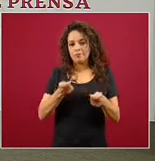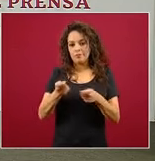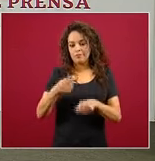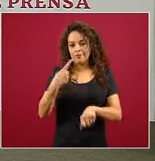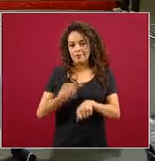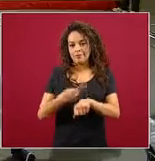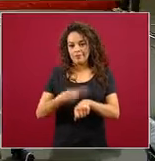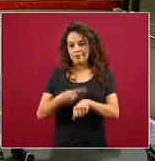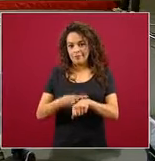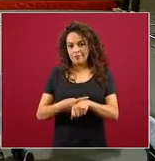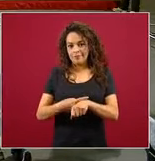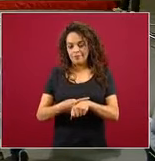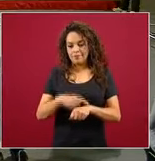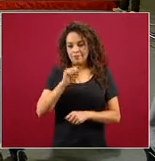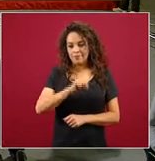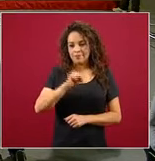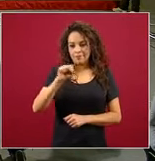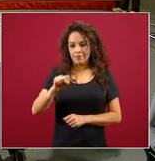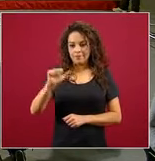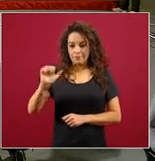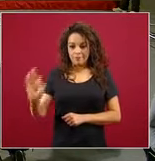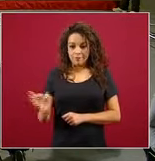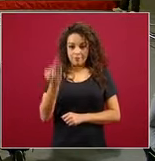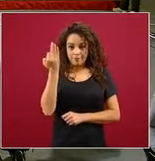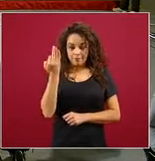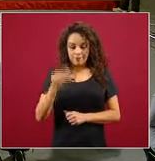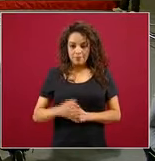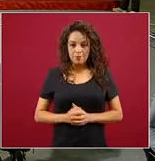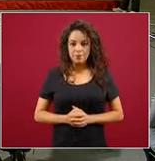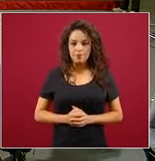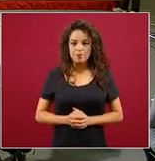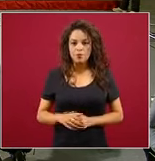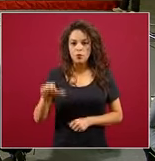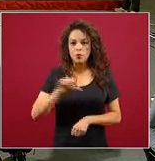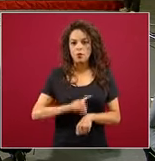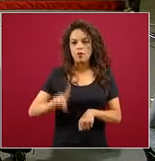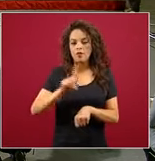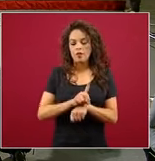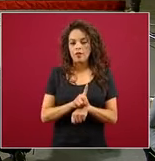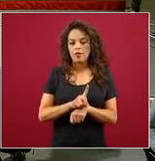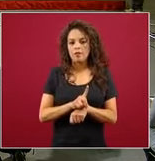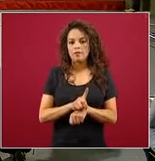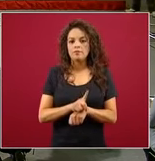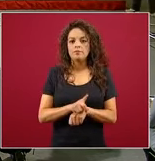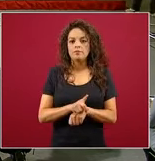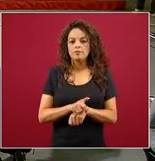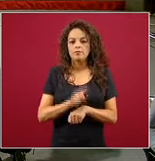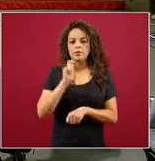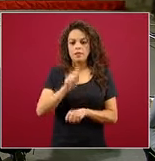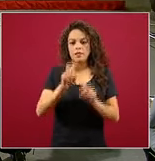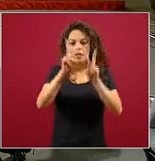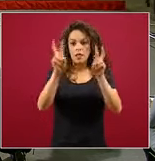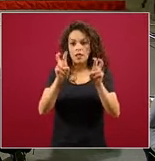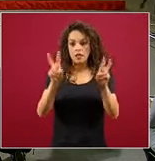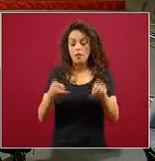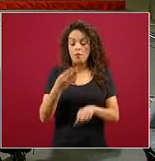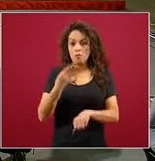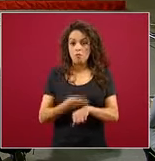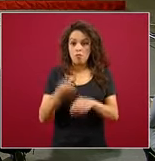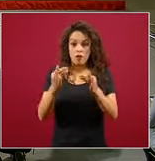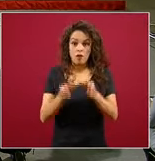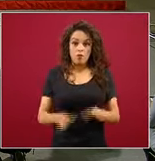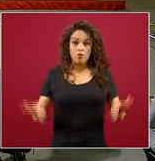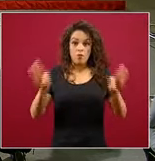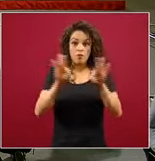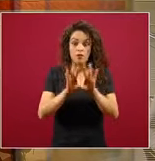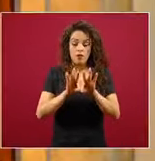la Secretaría de Salud Federal, y el día de hoy tendremos un componente temático muy importante que tiene que